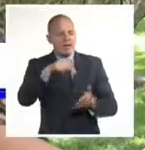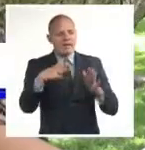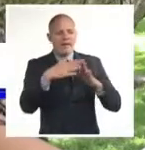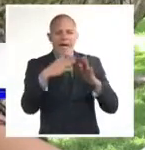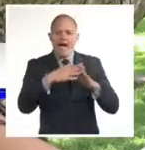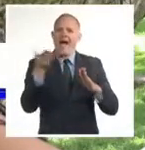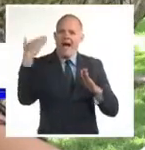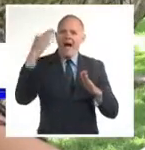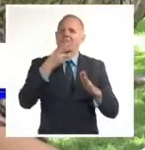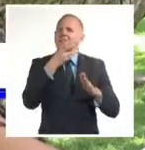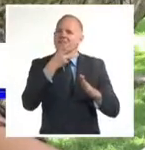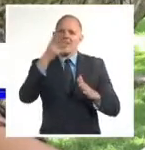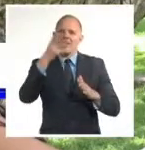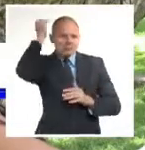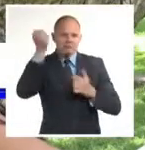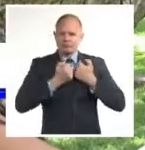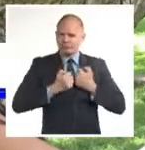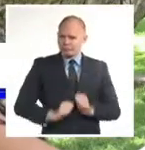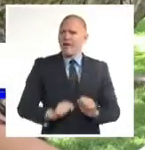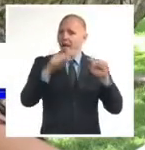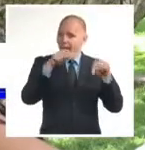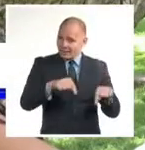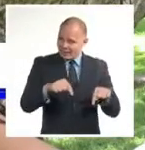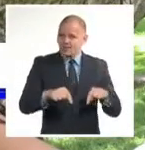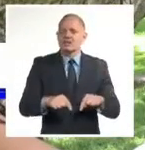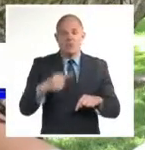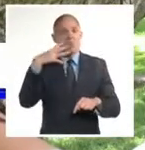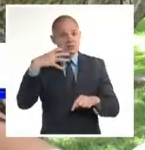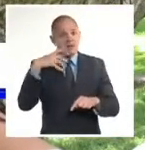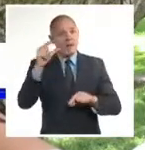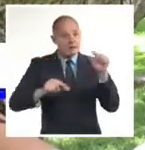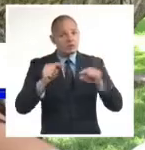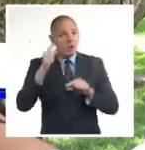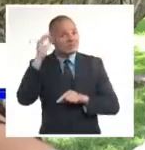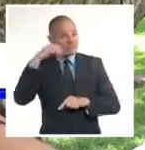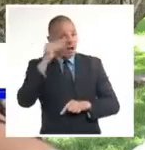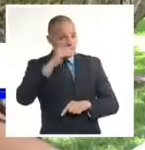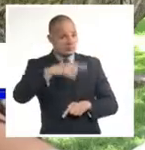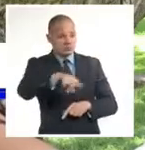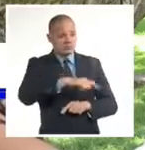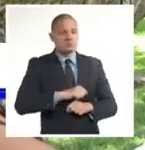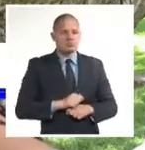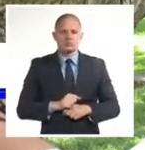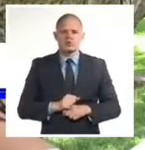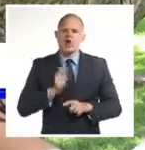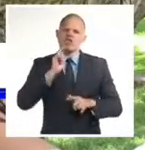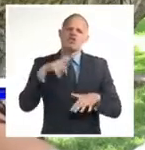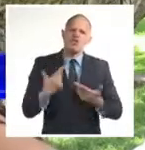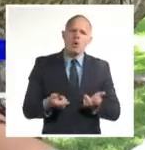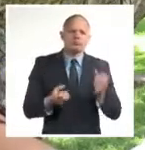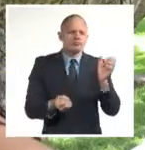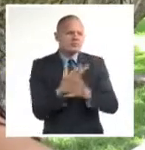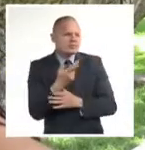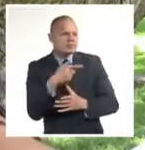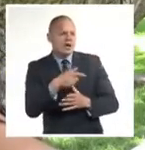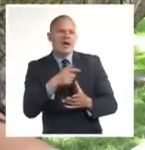conozca dónde nació Fidel, dónde nació Raúl y dónde empezaron a surgir esas ideas de igualdad,